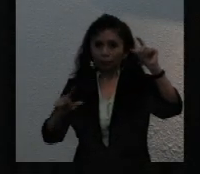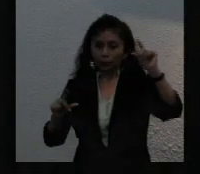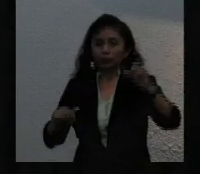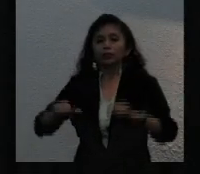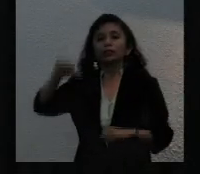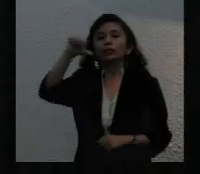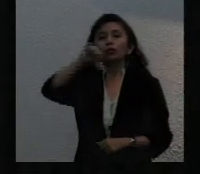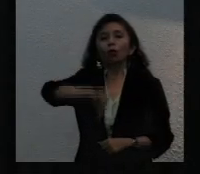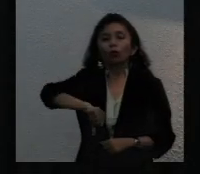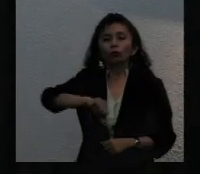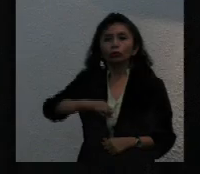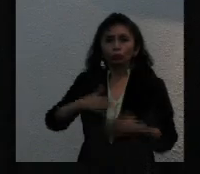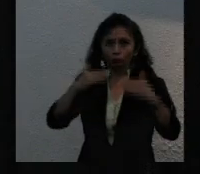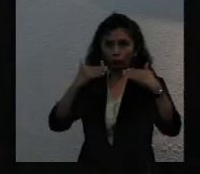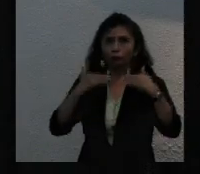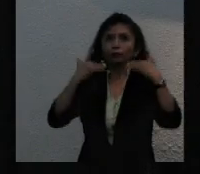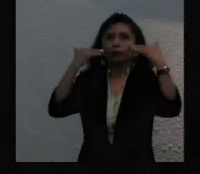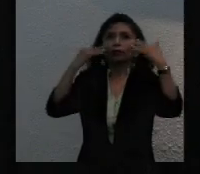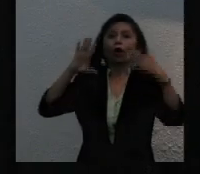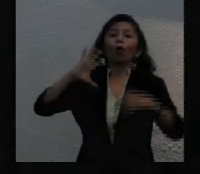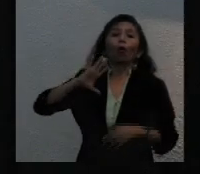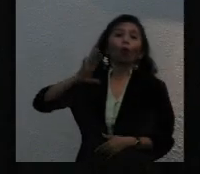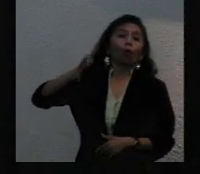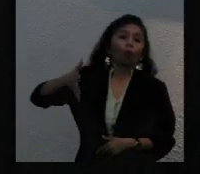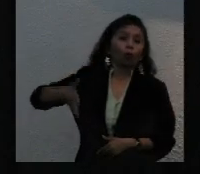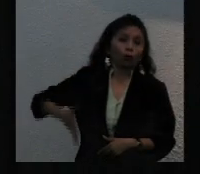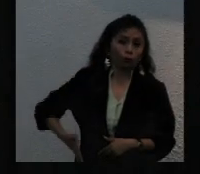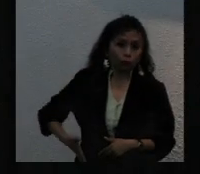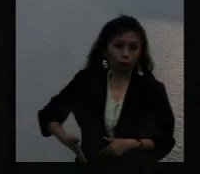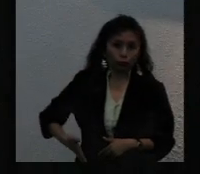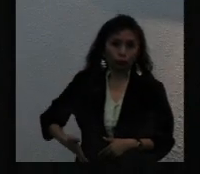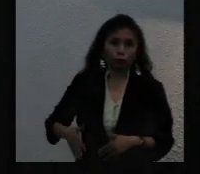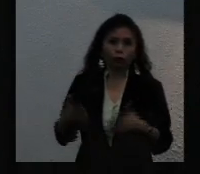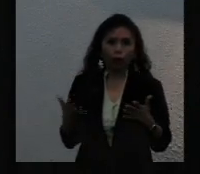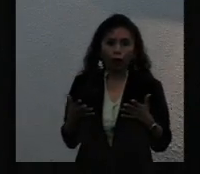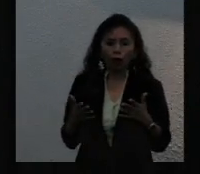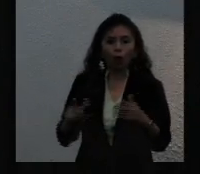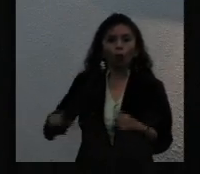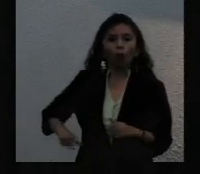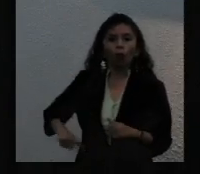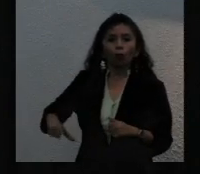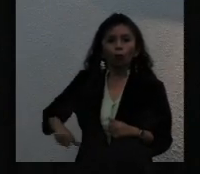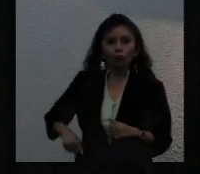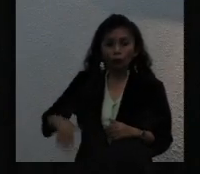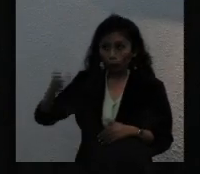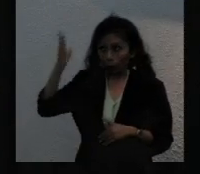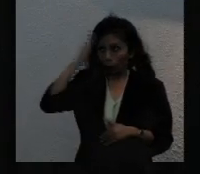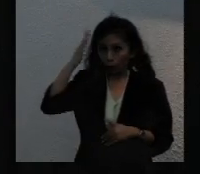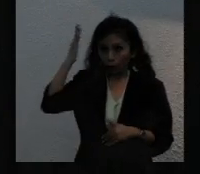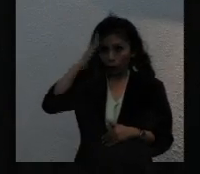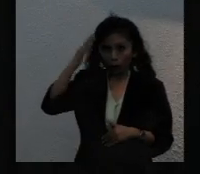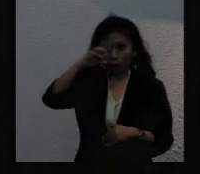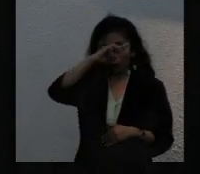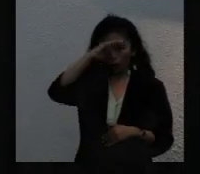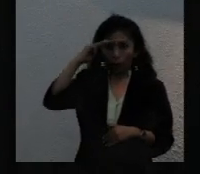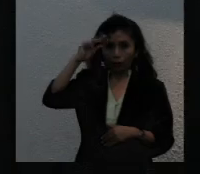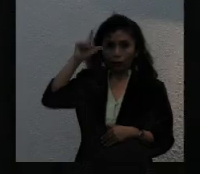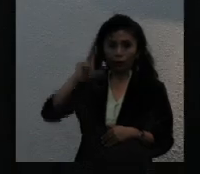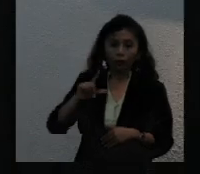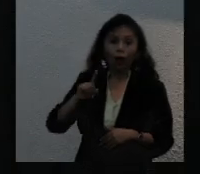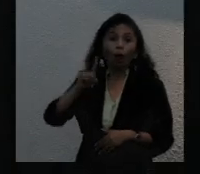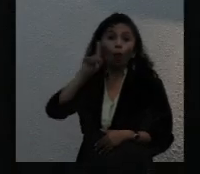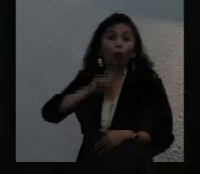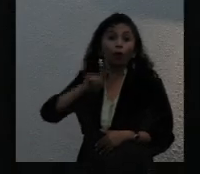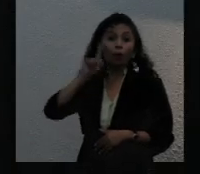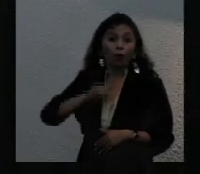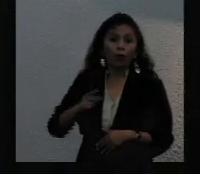Hoy, con la frente en alto y orgullosos de pertenecer a un gobierno liderado por Mara Lezama, una mujer